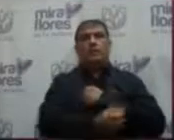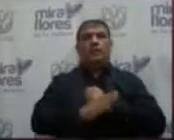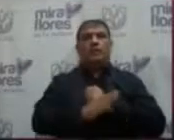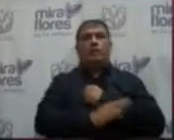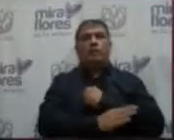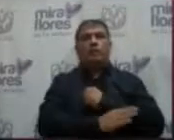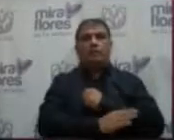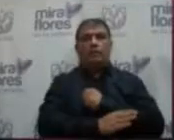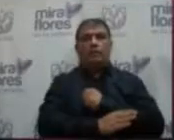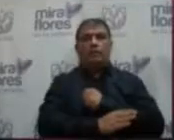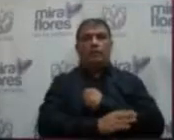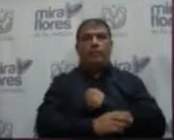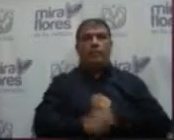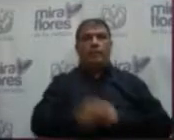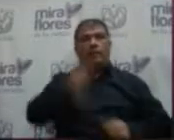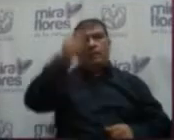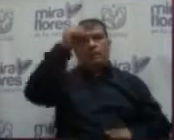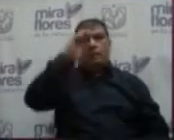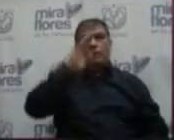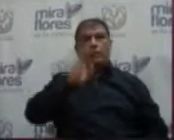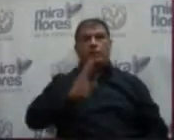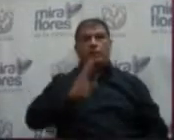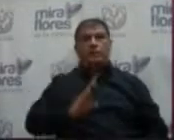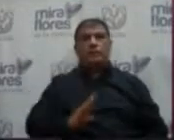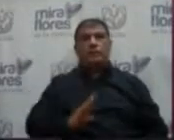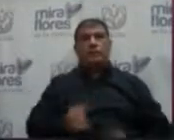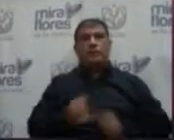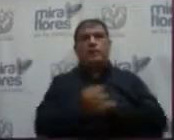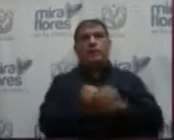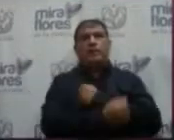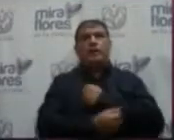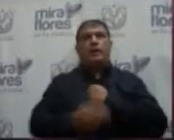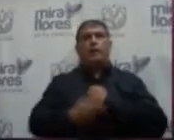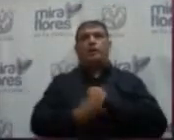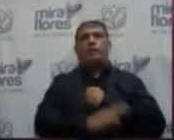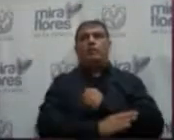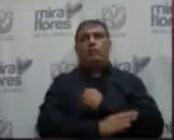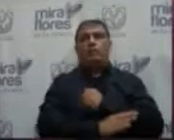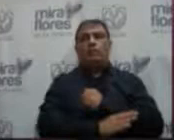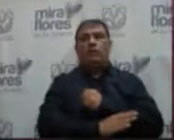de Jacob, al Dios de